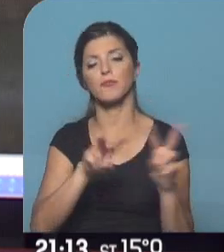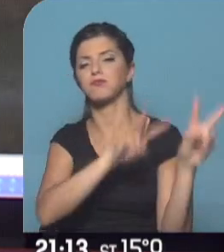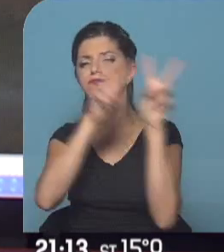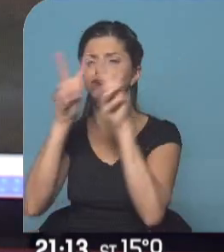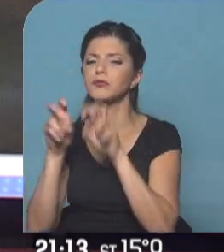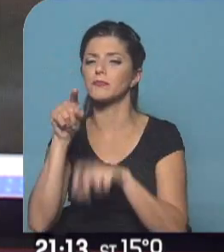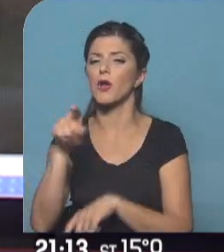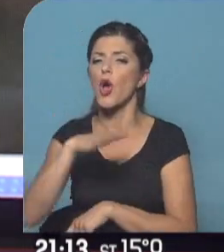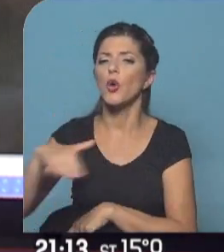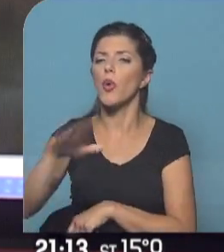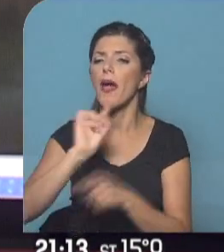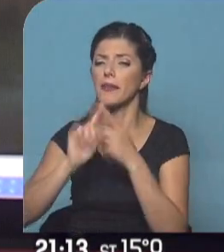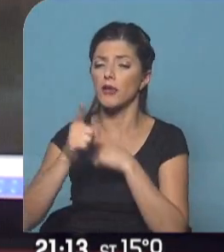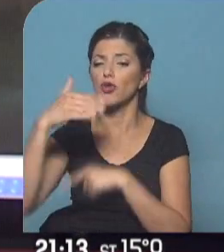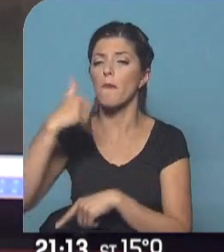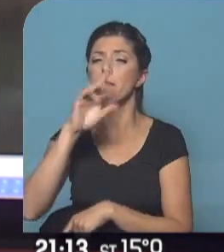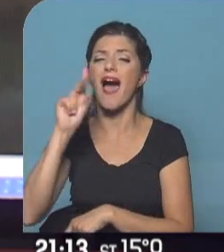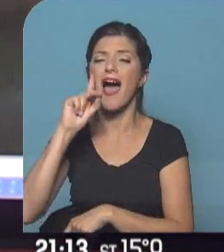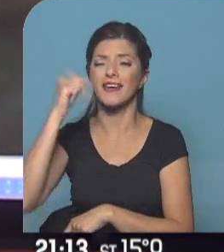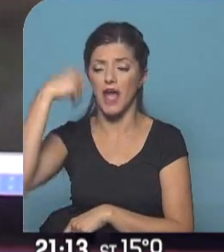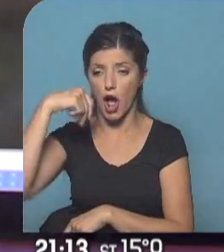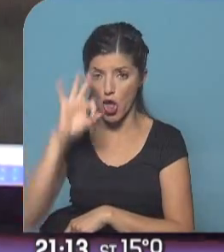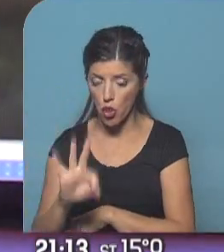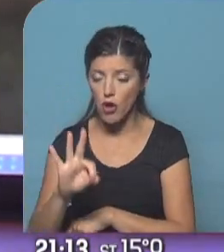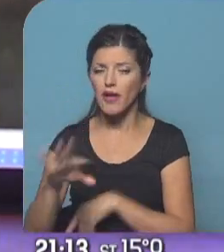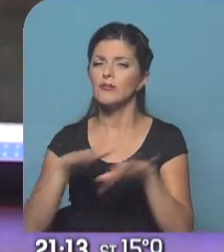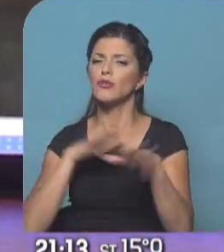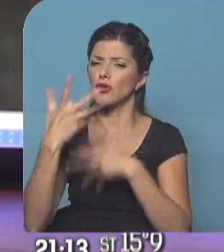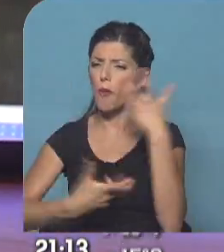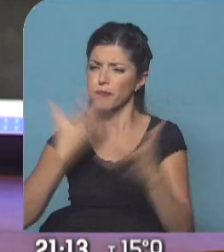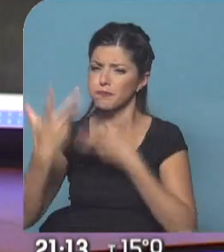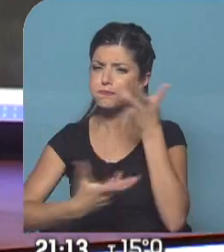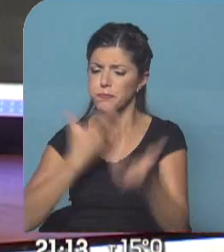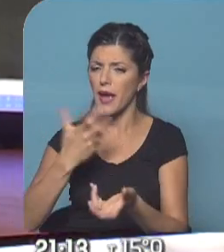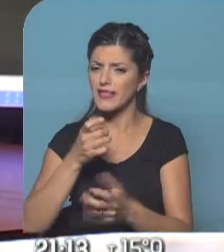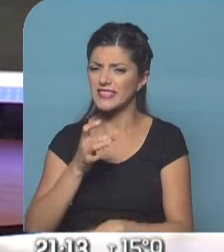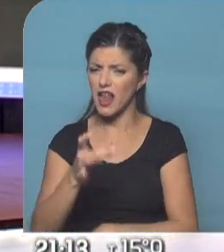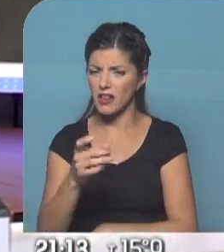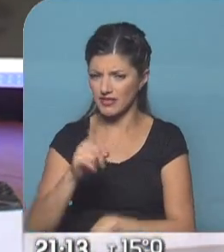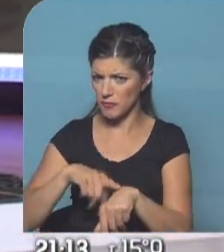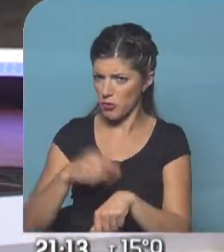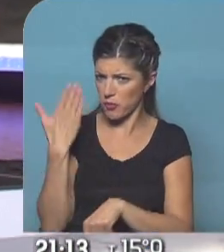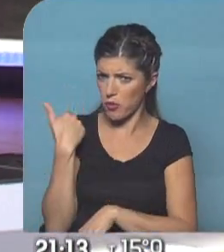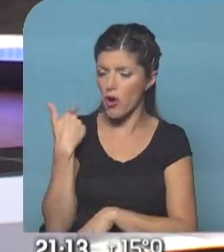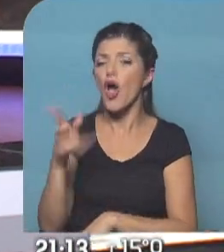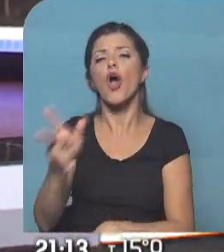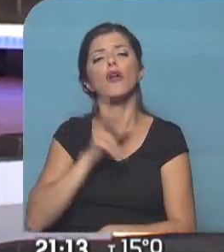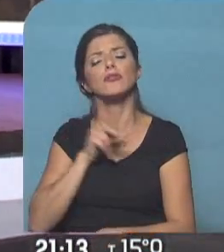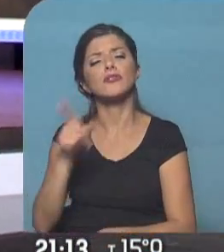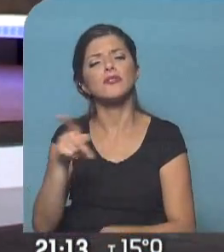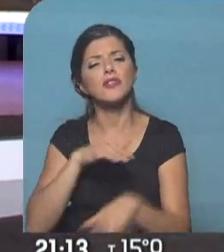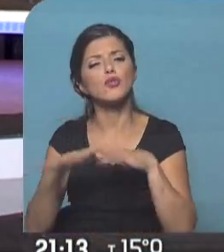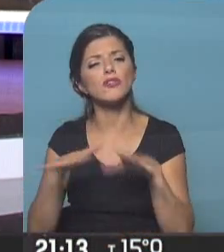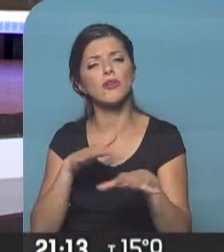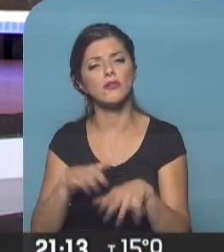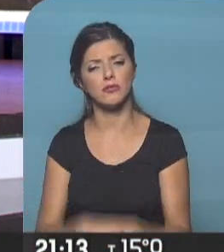la otra unidad móvil en este caso mariano intro caso que está con un incendio que se ha dado en el ferrocarril hace un rato nada más mariano contra las novedades qué es lo que está sucediendo